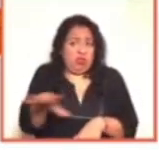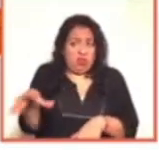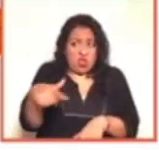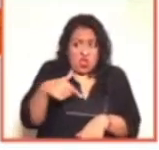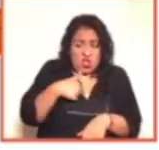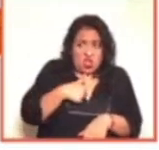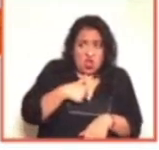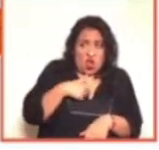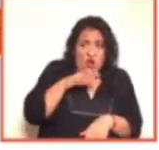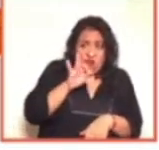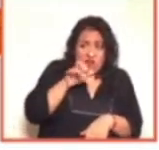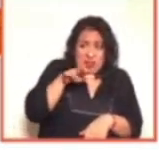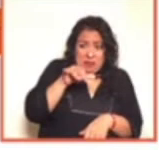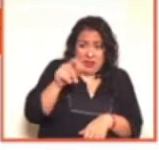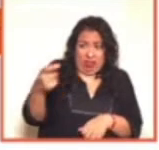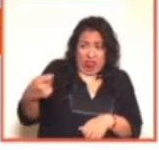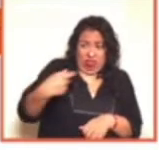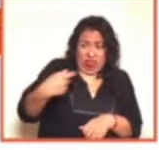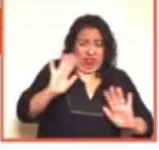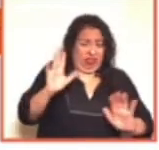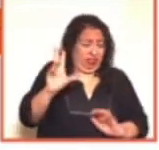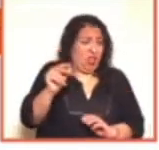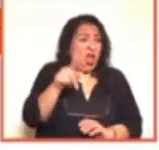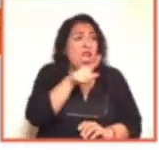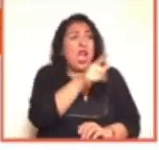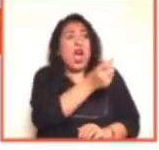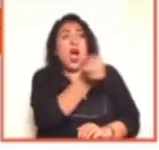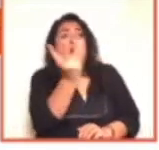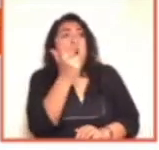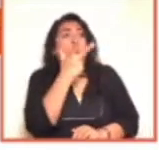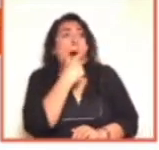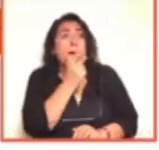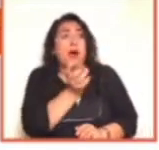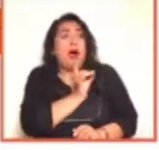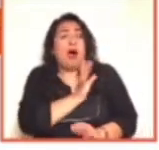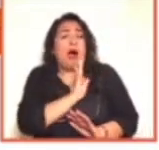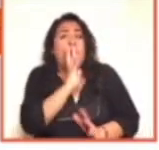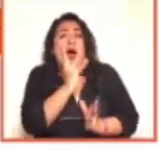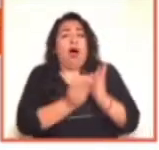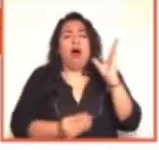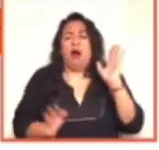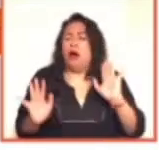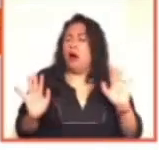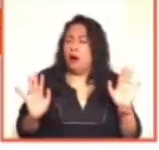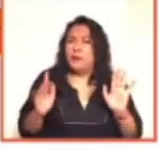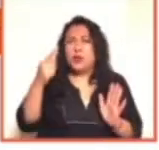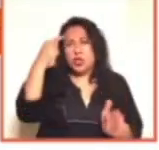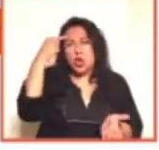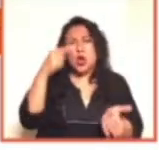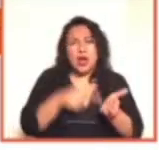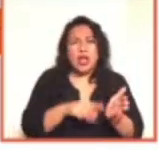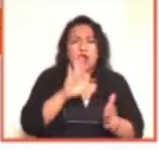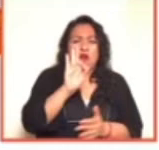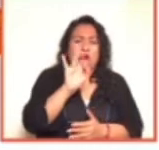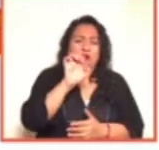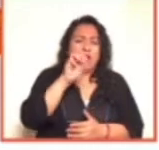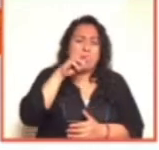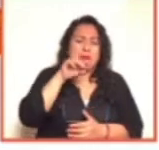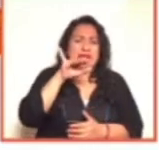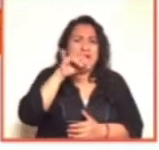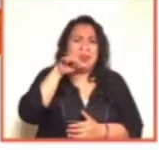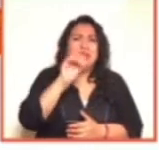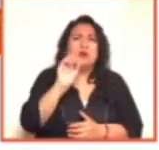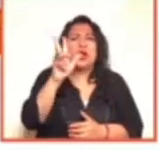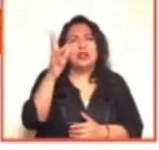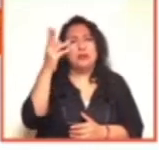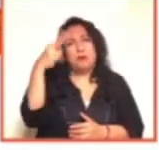les parece que pueden espantar a los hombres. Bueno, yo creo que el feminismo se puede definir como una postura